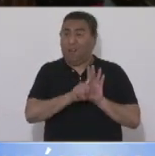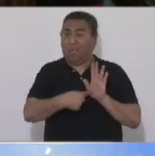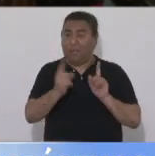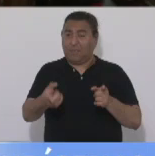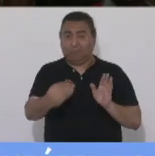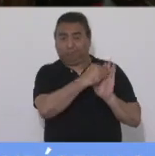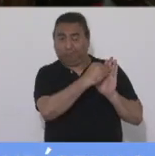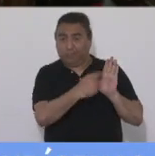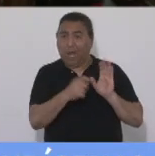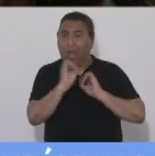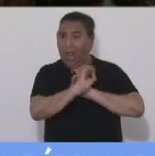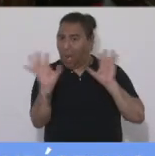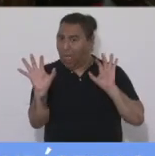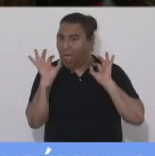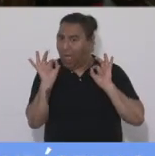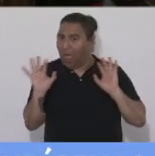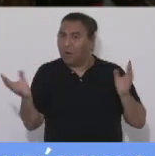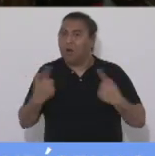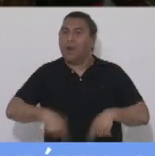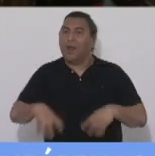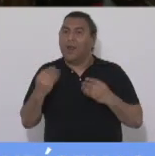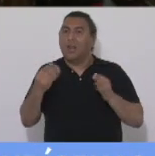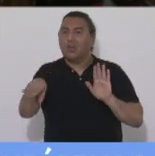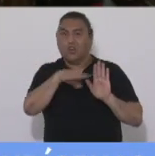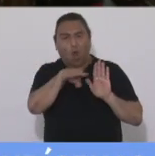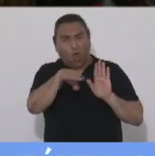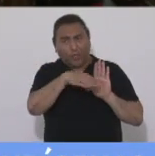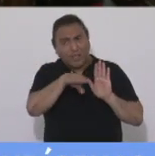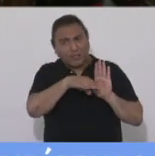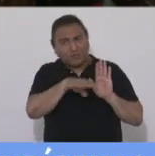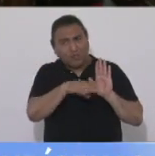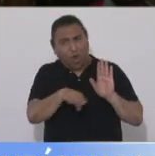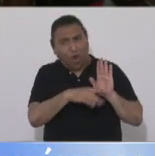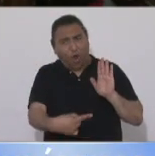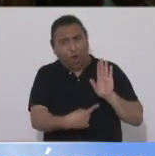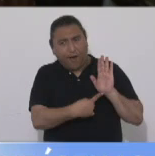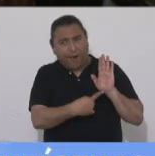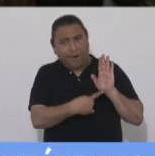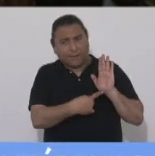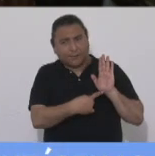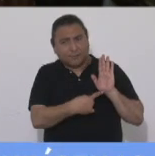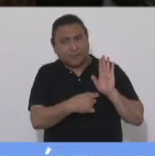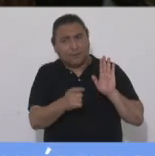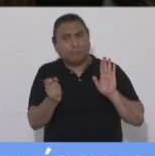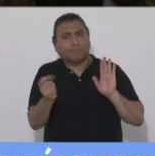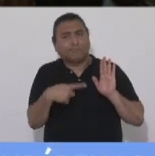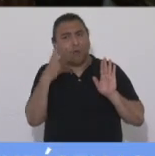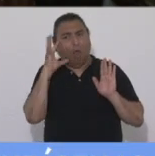con claridad las condiciones de opinión,